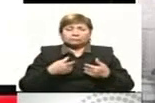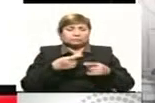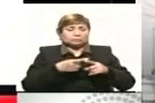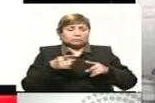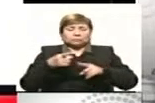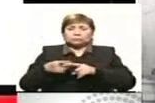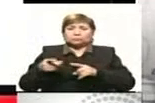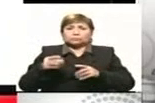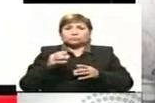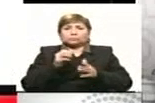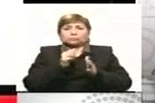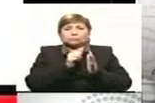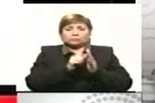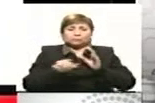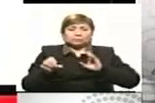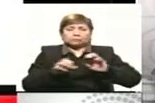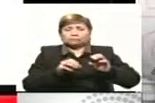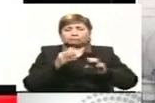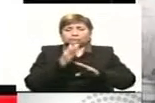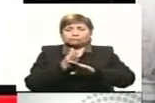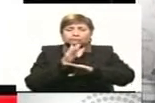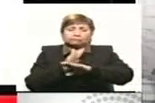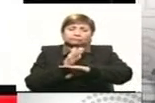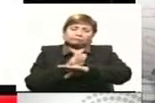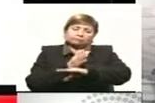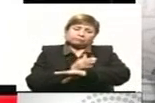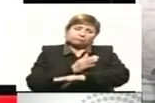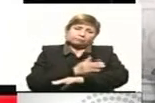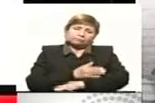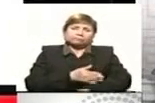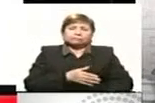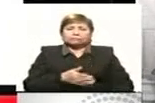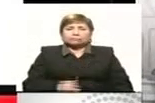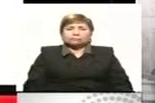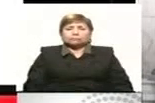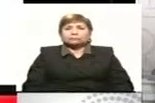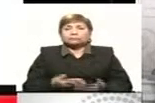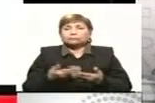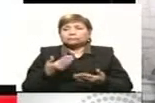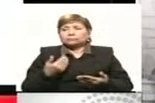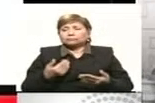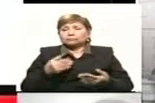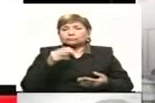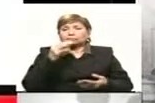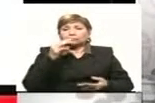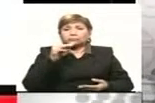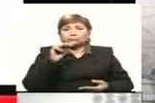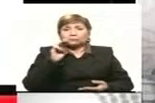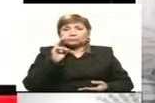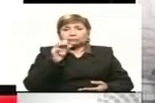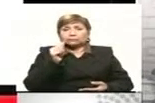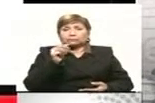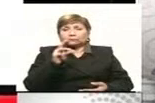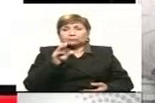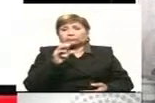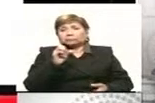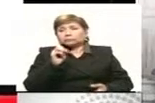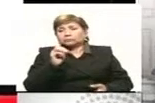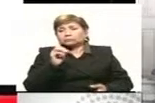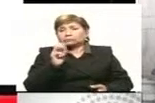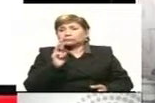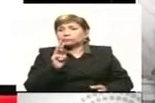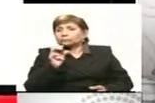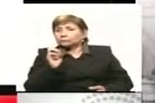actividad que es mejorar los software, los sistemas de información, ¿no? El anterior es más el hardware, este es más sobre el software, y otras